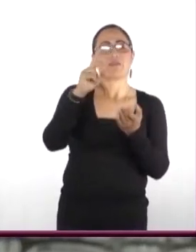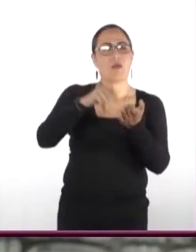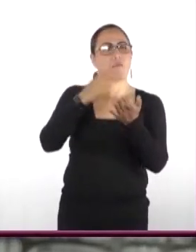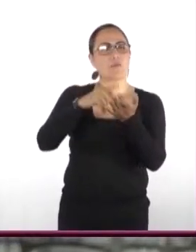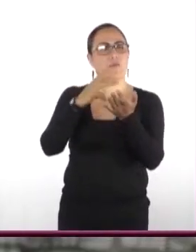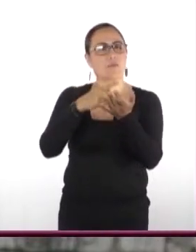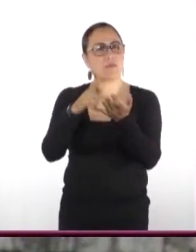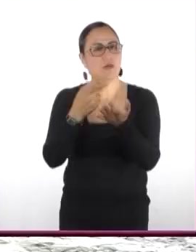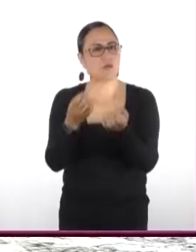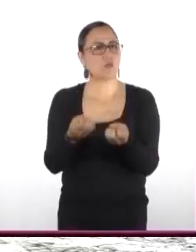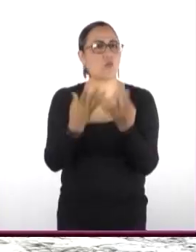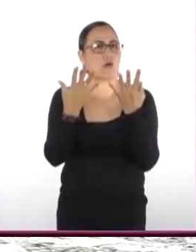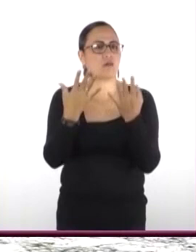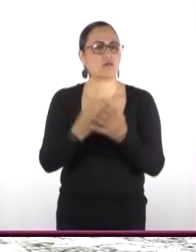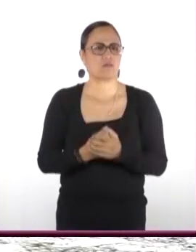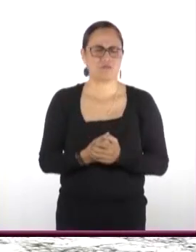pliegues...